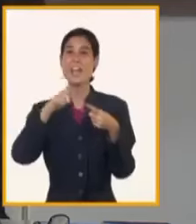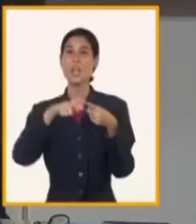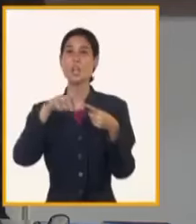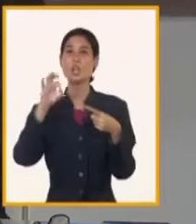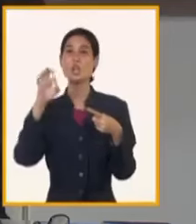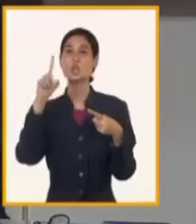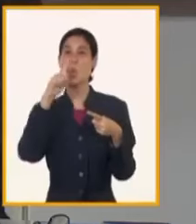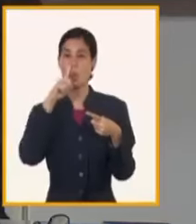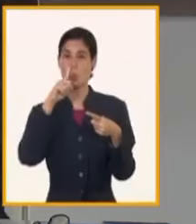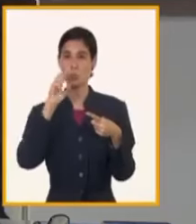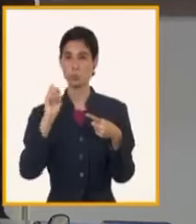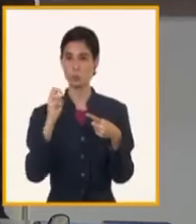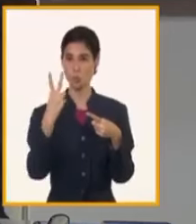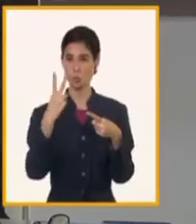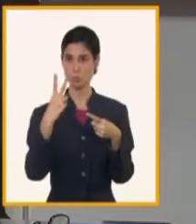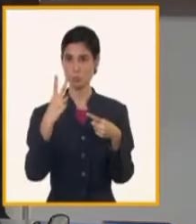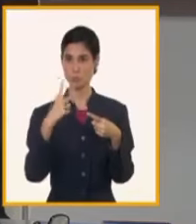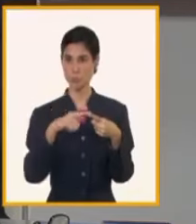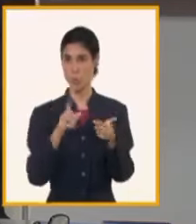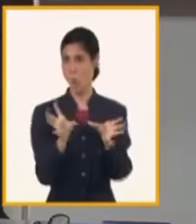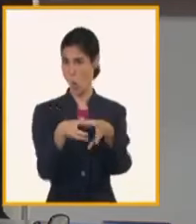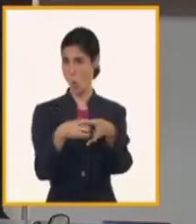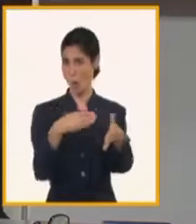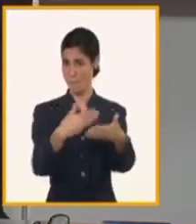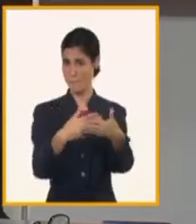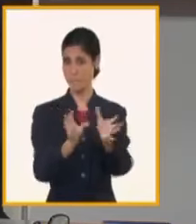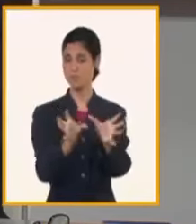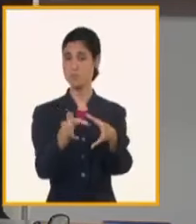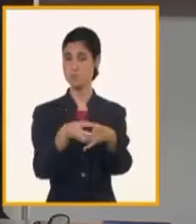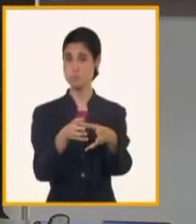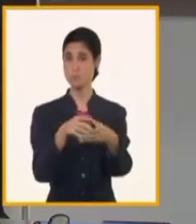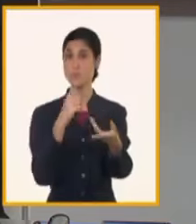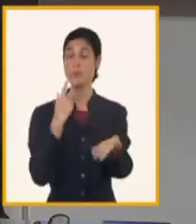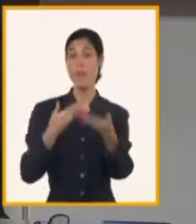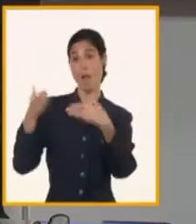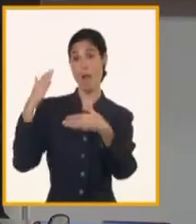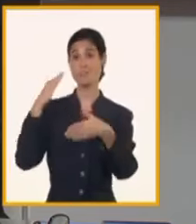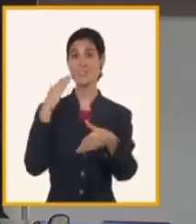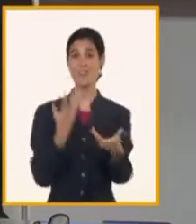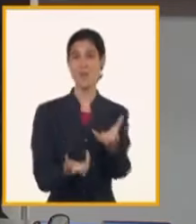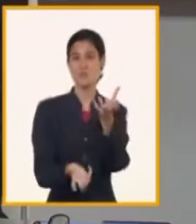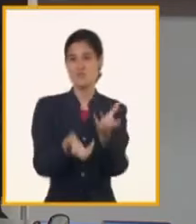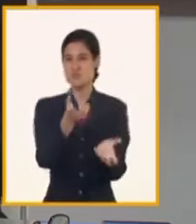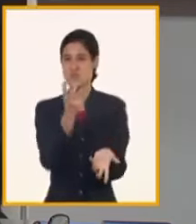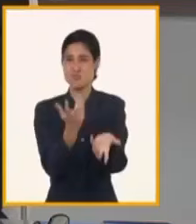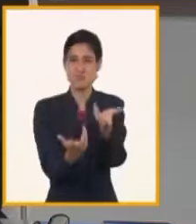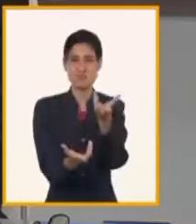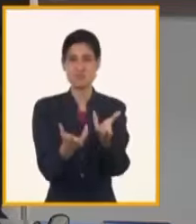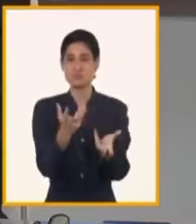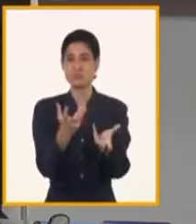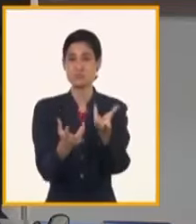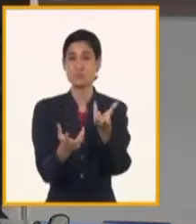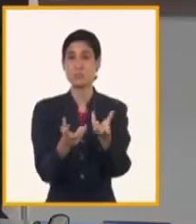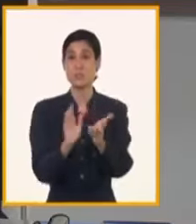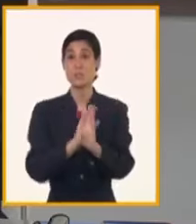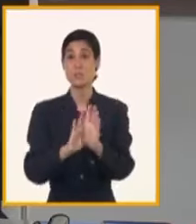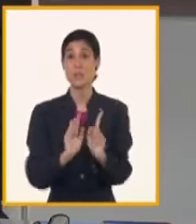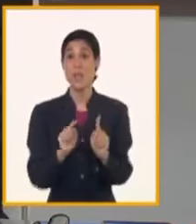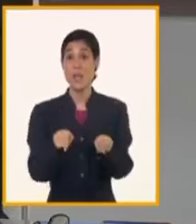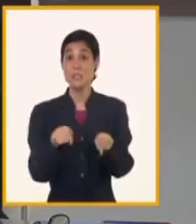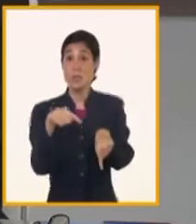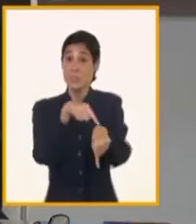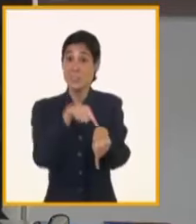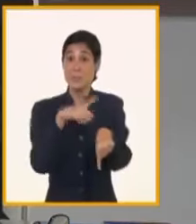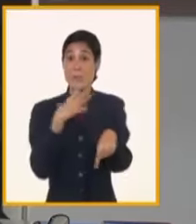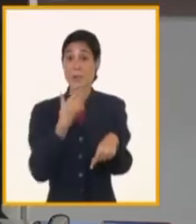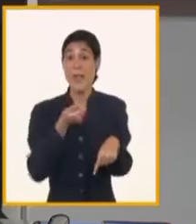fon 2 tuvo un incendio en el tiempo que lleva que se incendió eh Ya tenía que estar en en en servicio